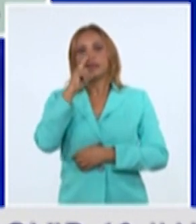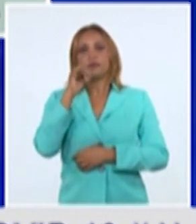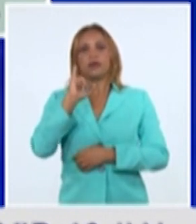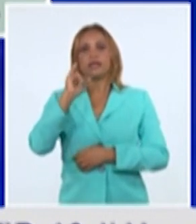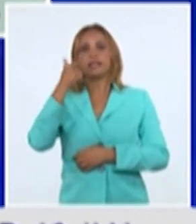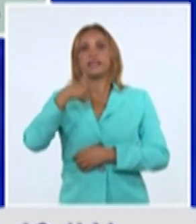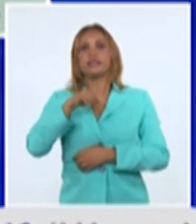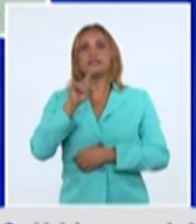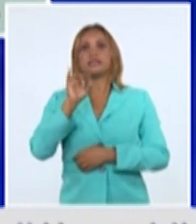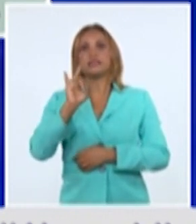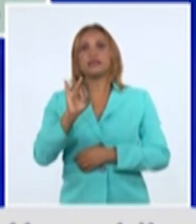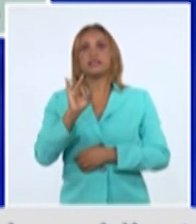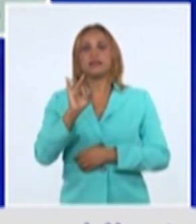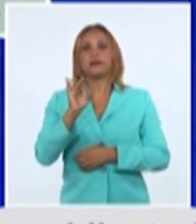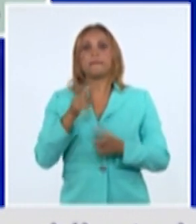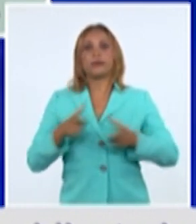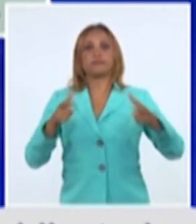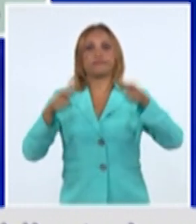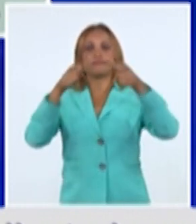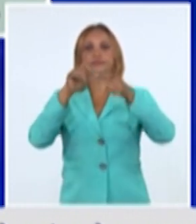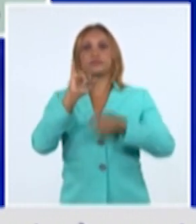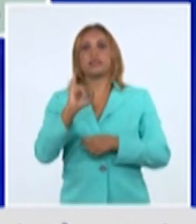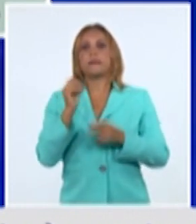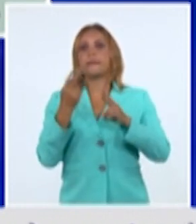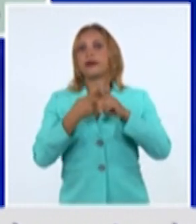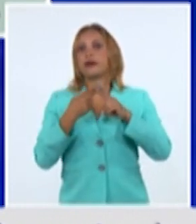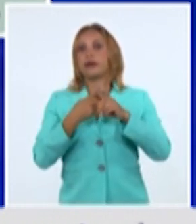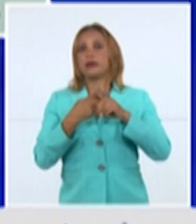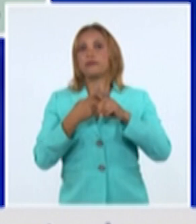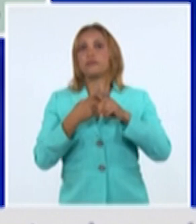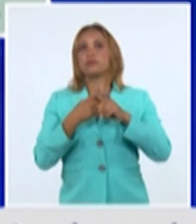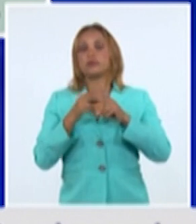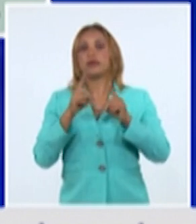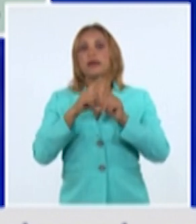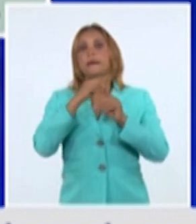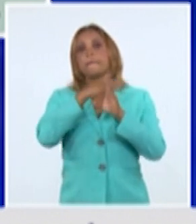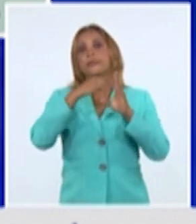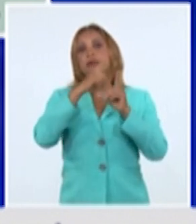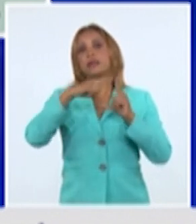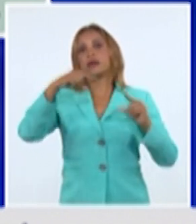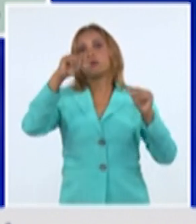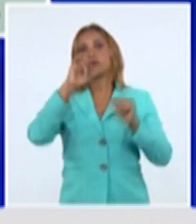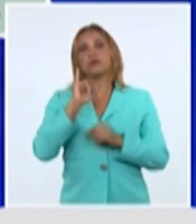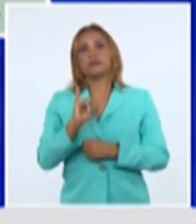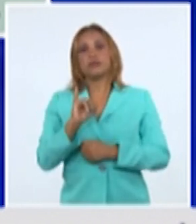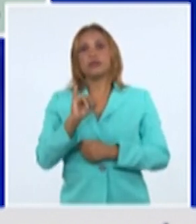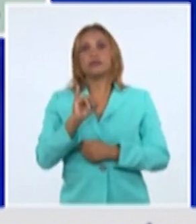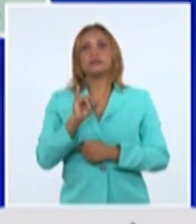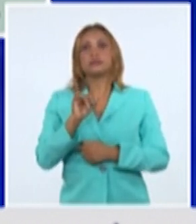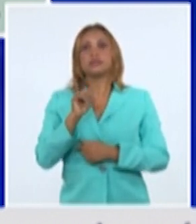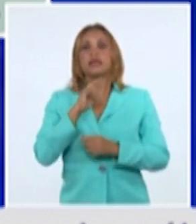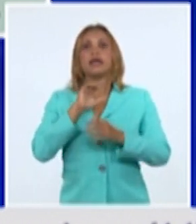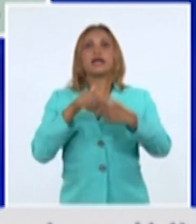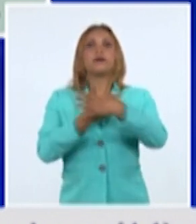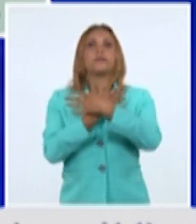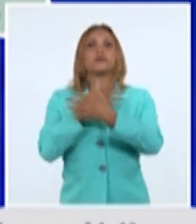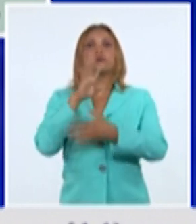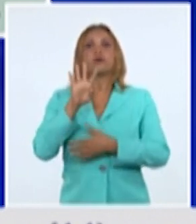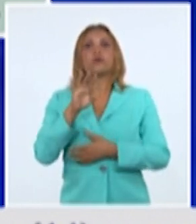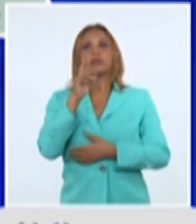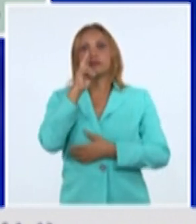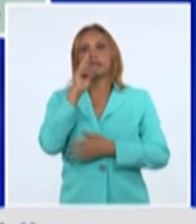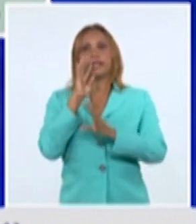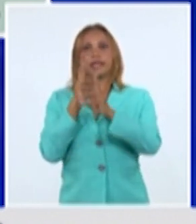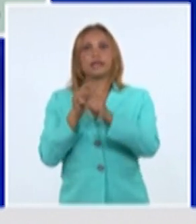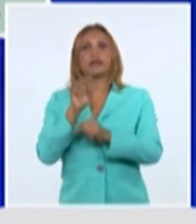Bartolomé Mazó 6, Bayamo 5, al igual que Media Luna, Campechuela 4, al igual que Niquero, Buey Arriba 3, al igual que